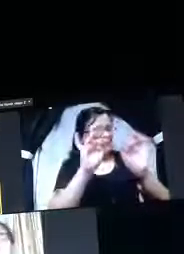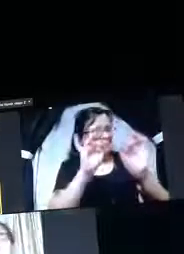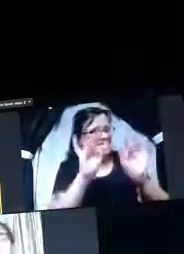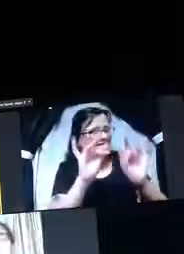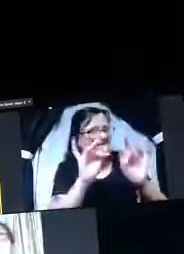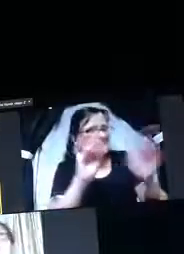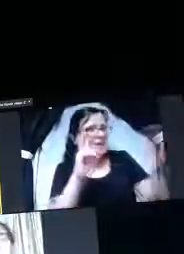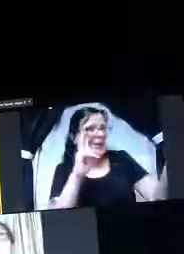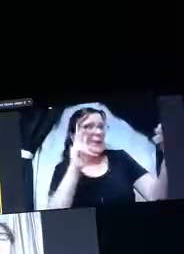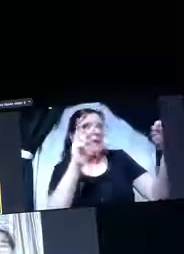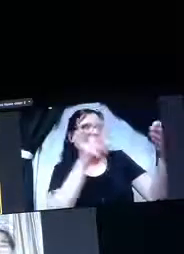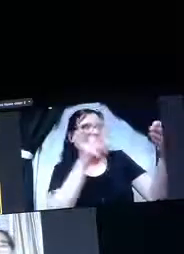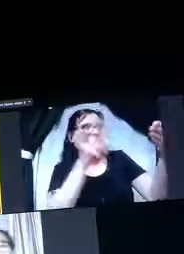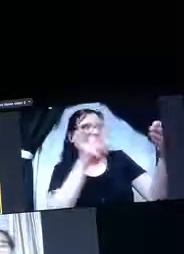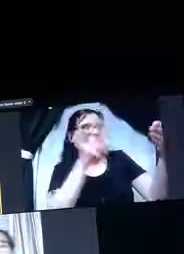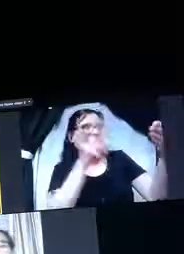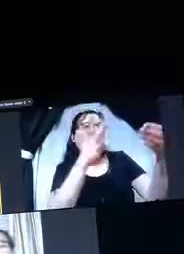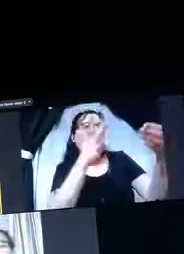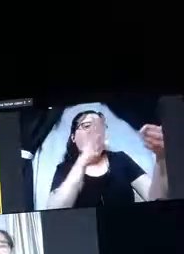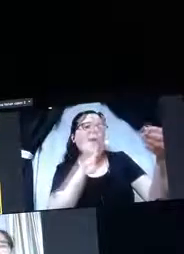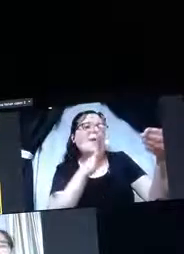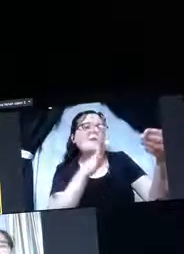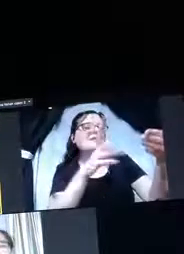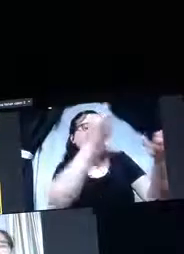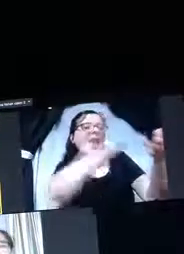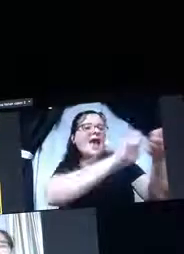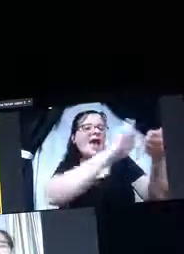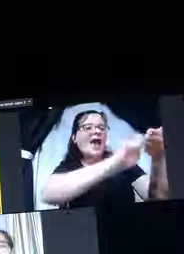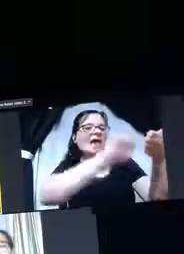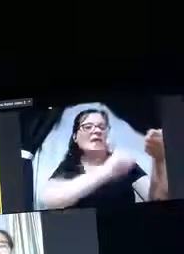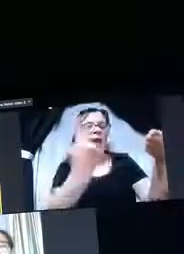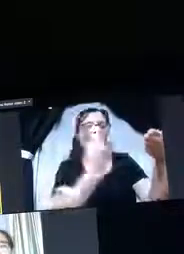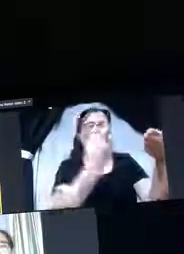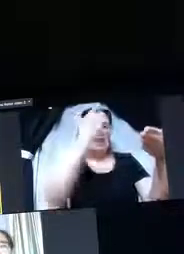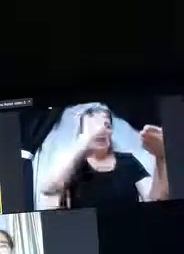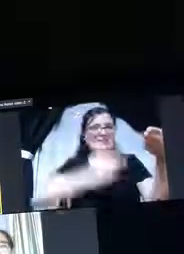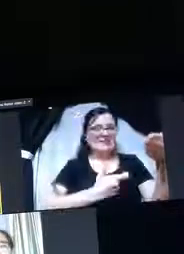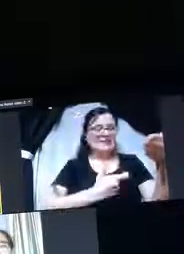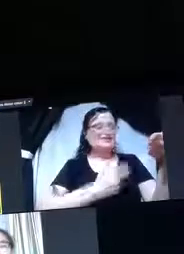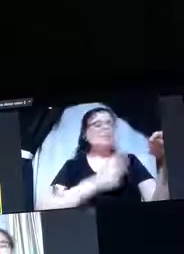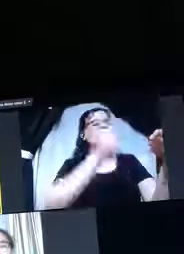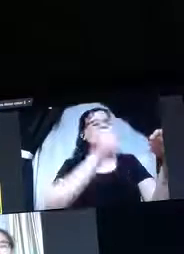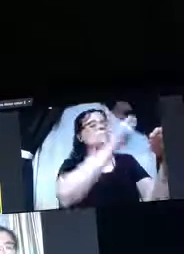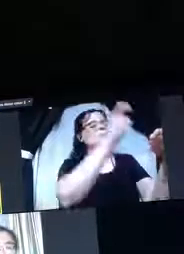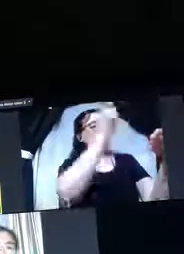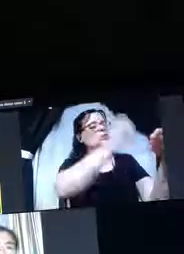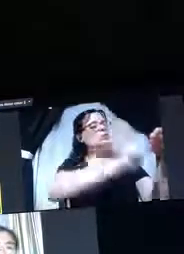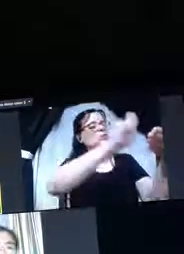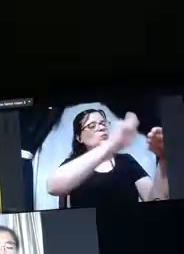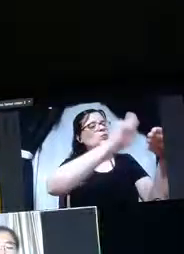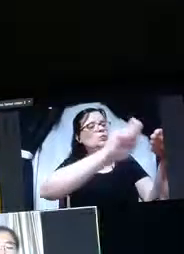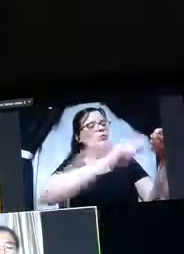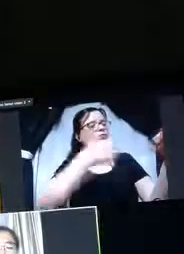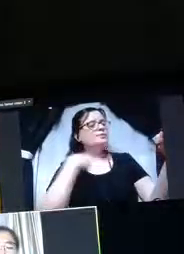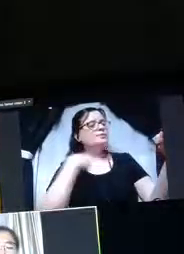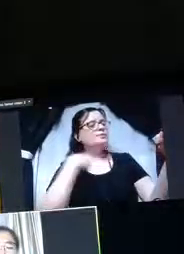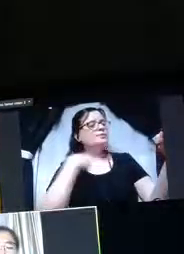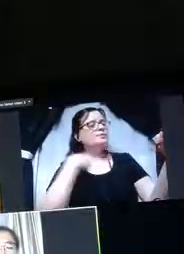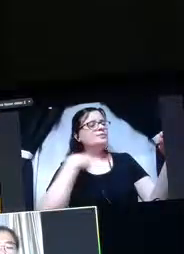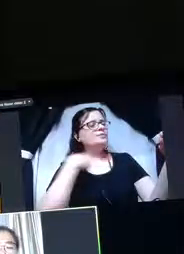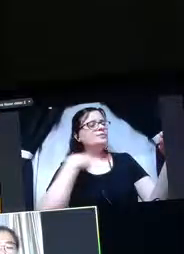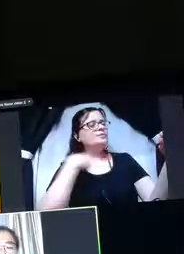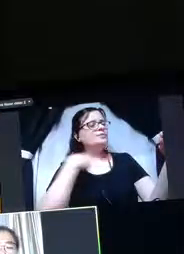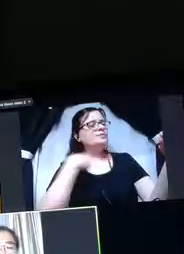texto, ¿sí? No pone, porque está hablando o en primera persona, pero que hay que reponer al momento de claro. Y todas esas habilidades hay que